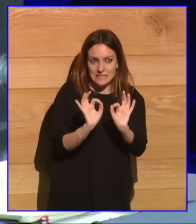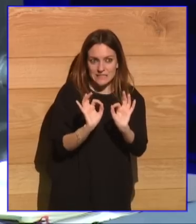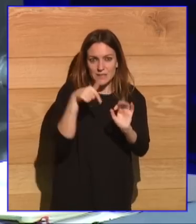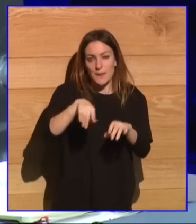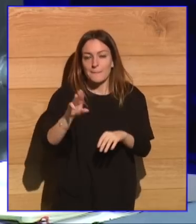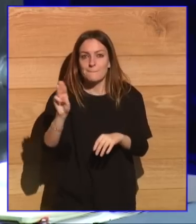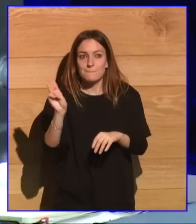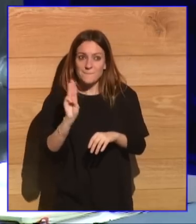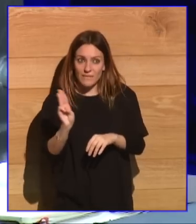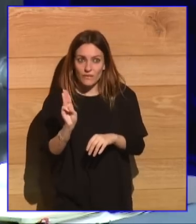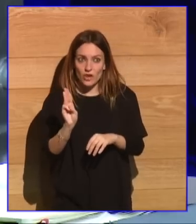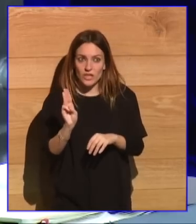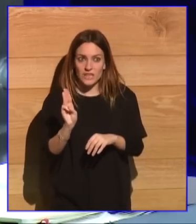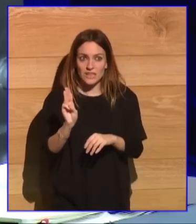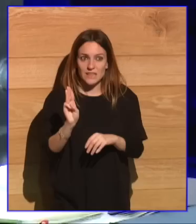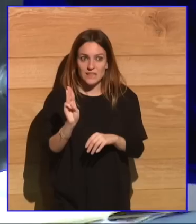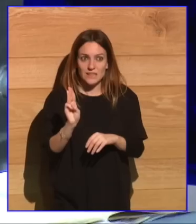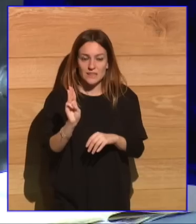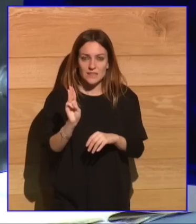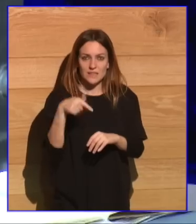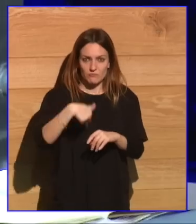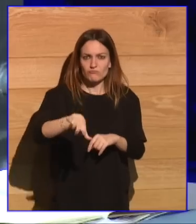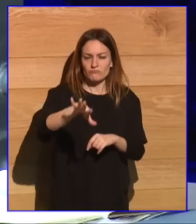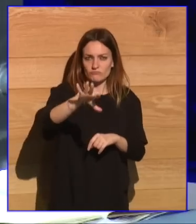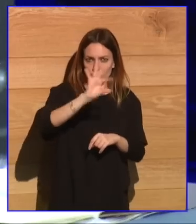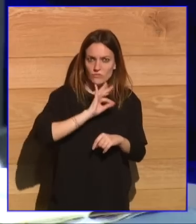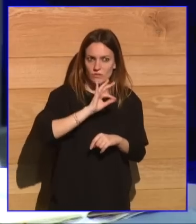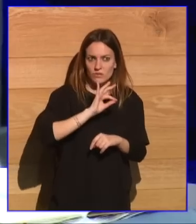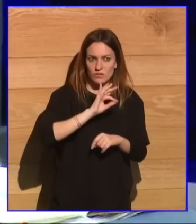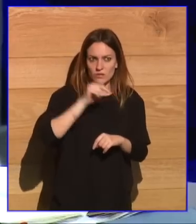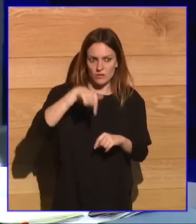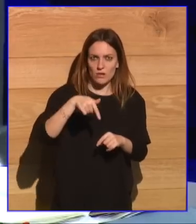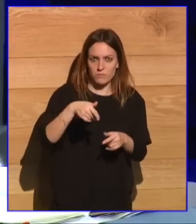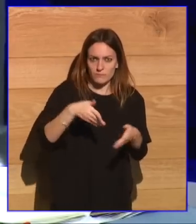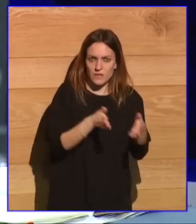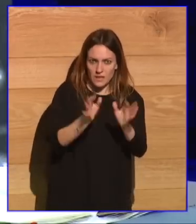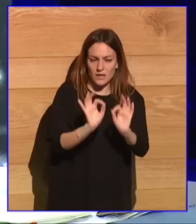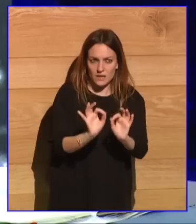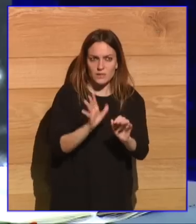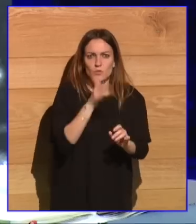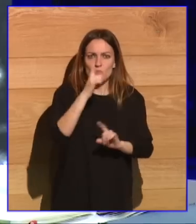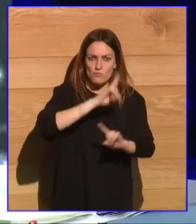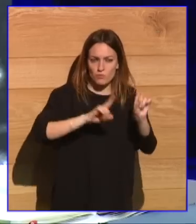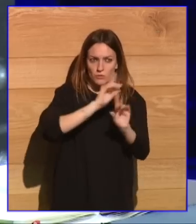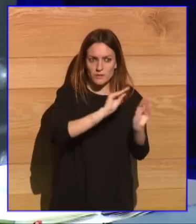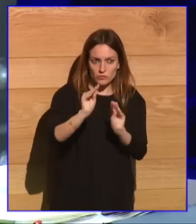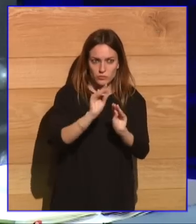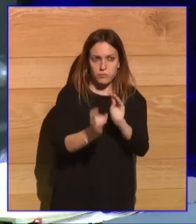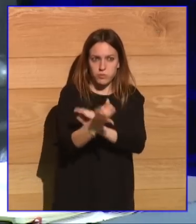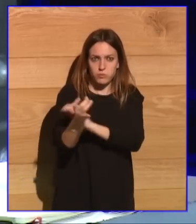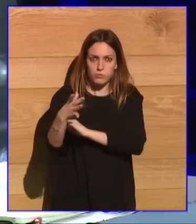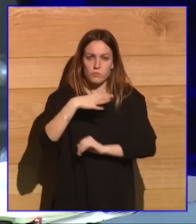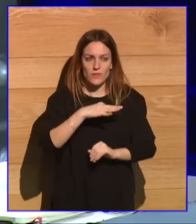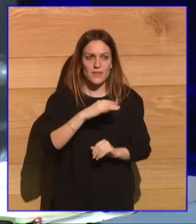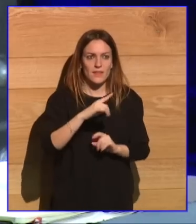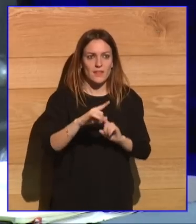Pink Floyd en la que toma de forma muy decidida las riendas Roger Waters, y es uno de lo que crea los problemas que acabarían en el